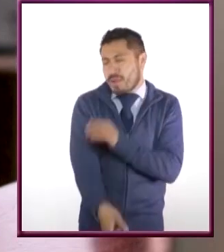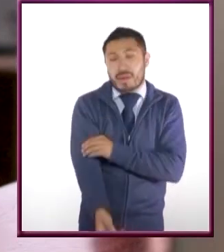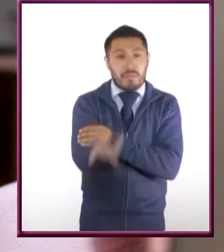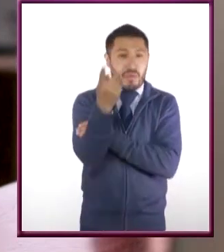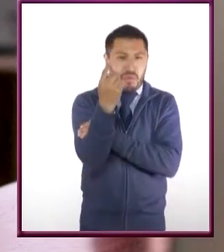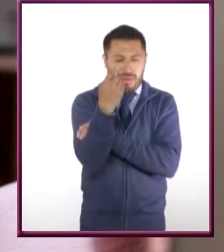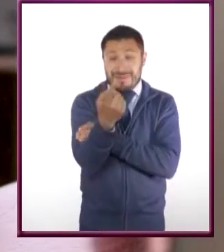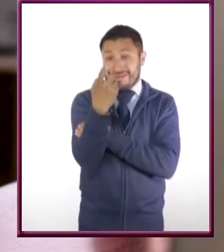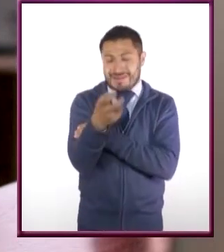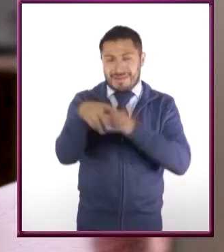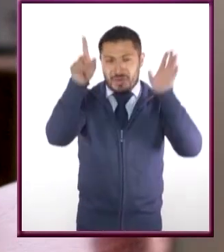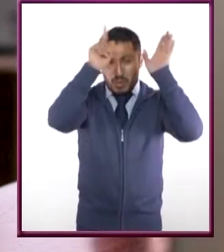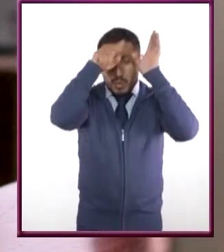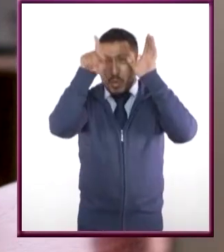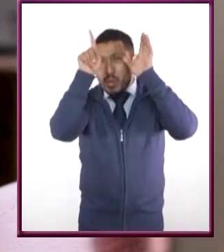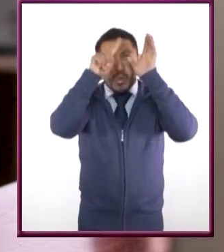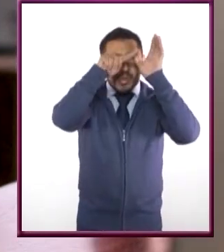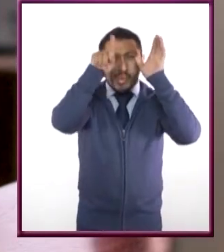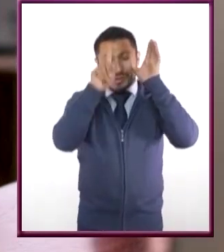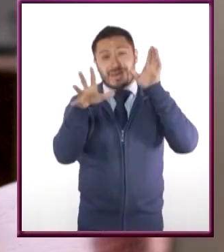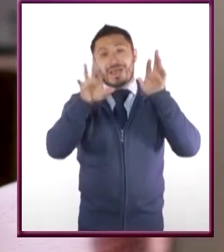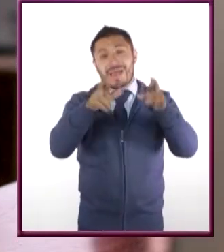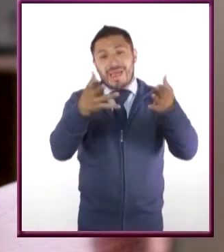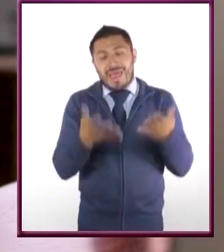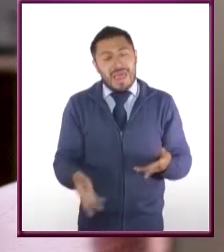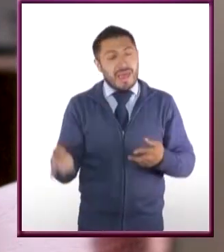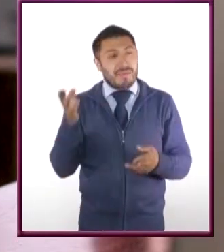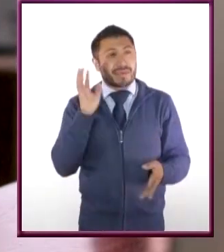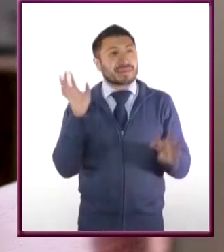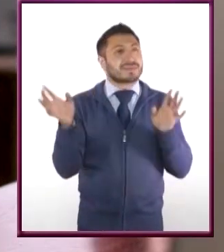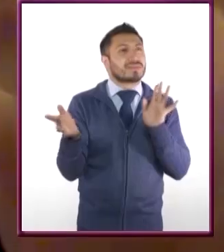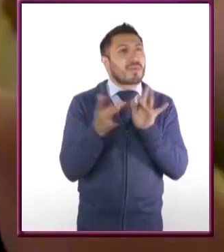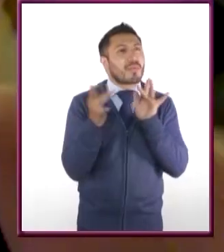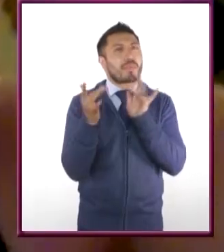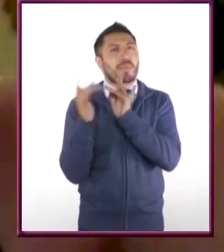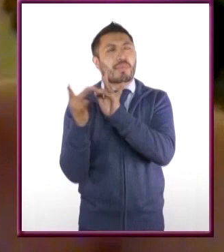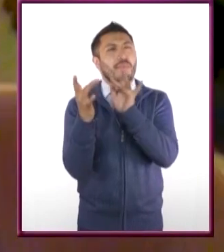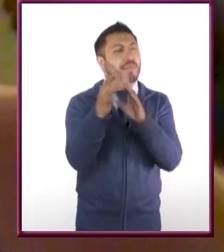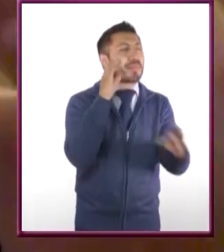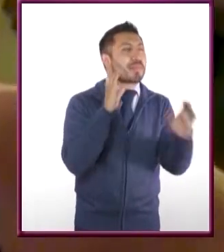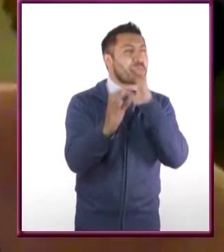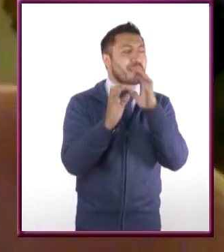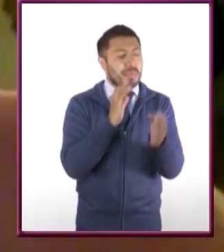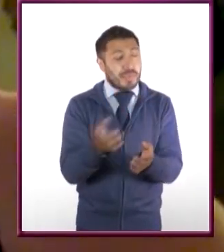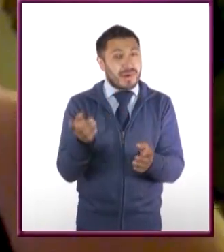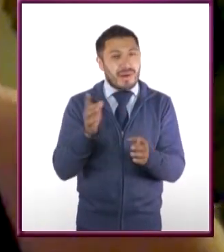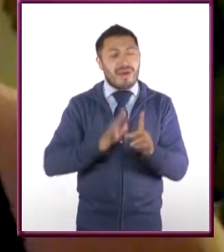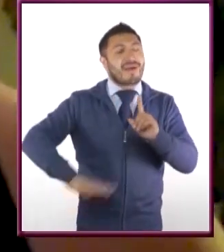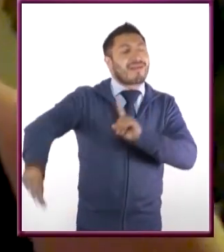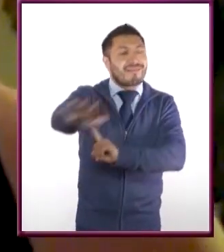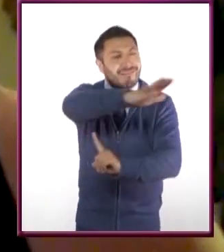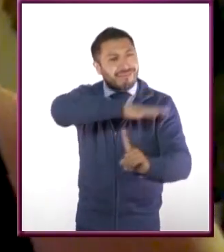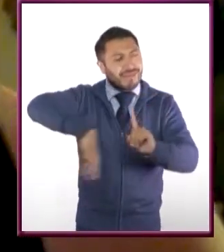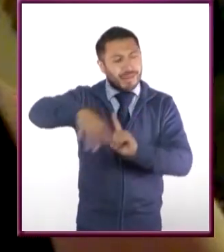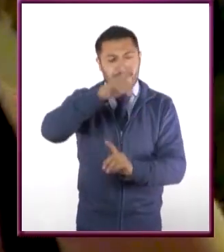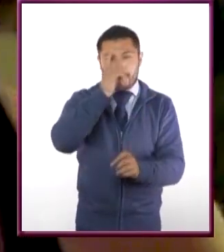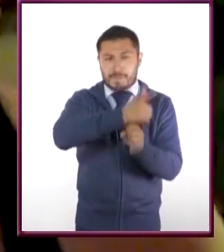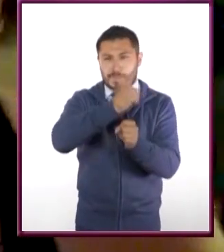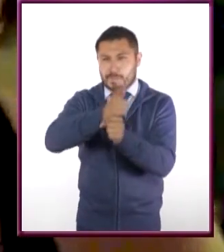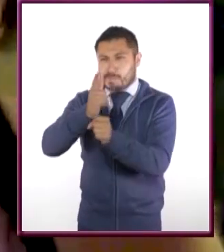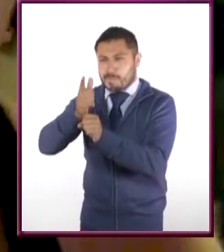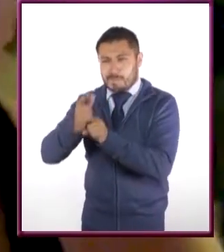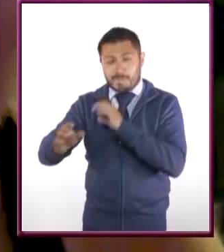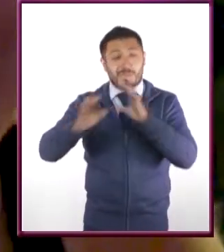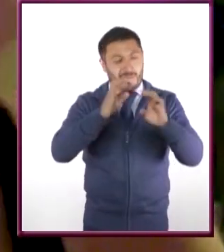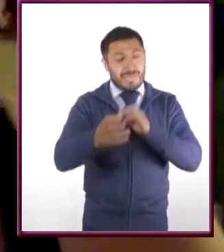y en esa antena reciben la señal de lo que esté en su lugar. Decíamos hace rato que